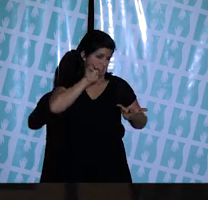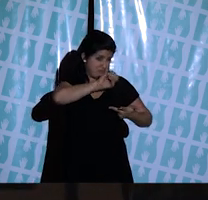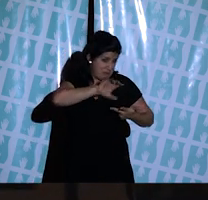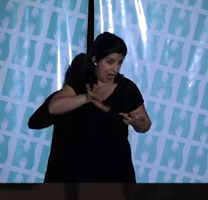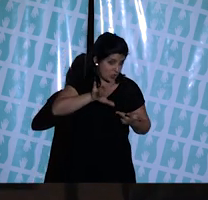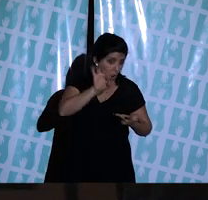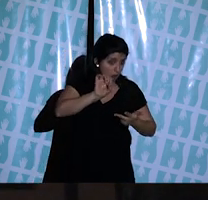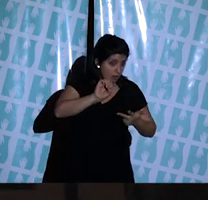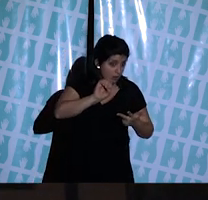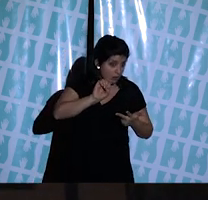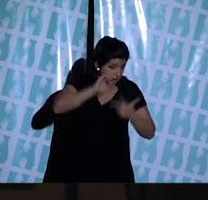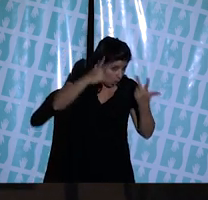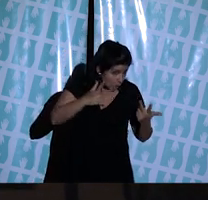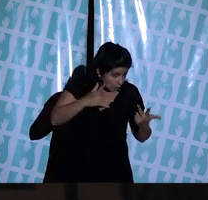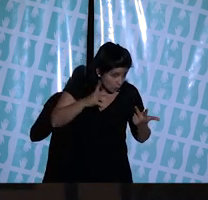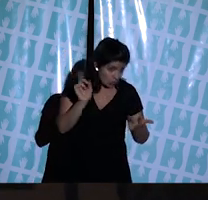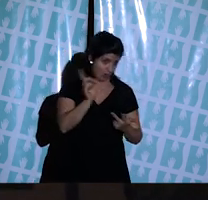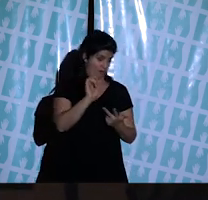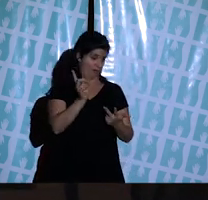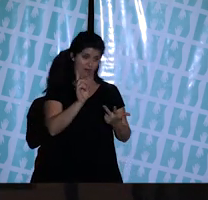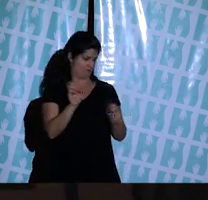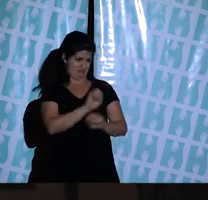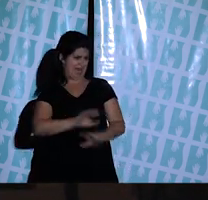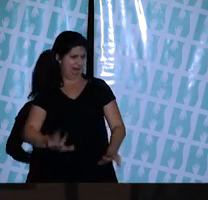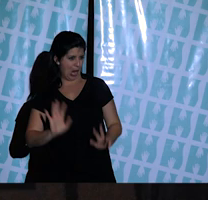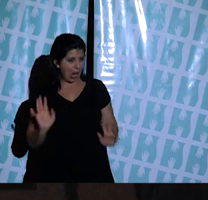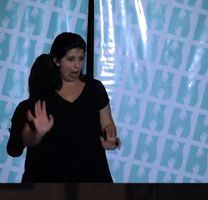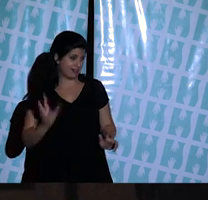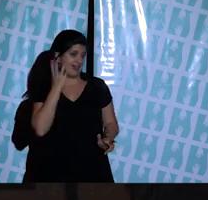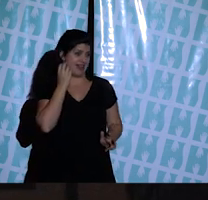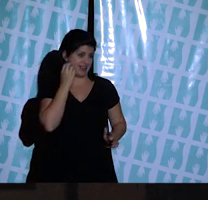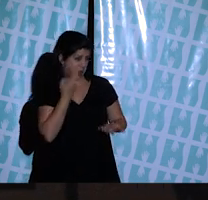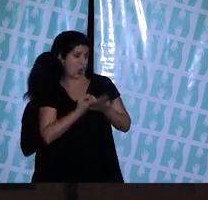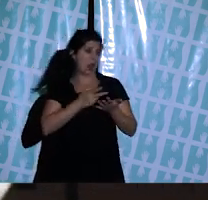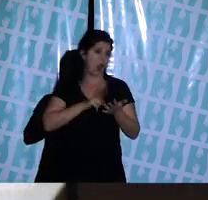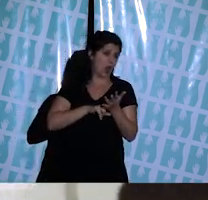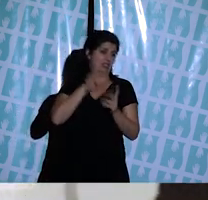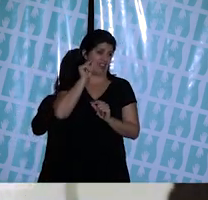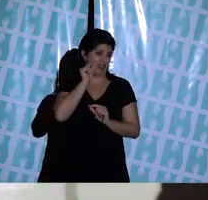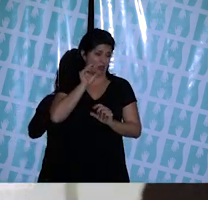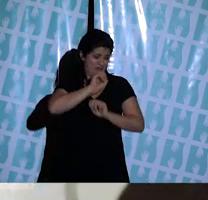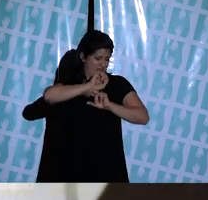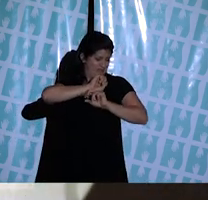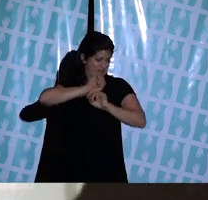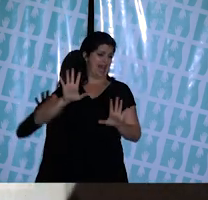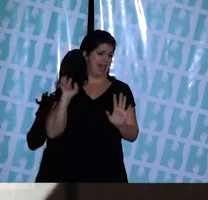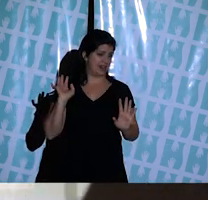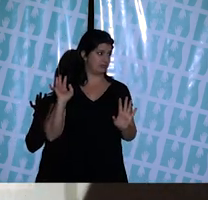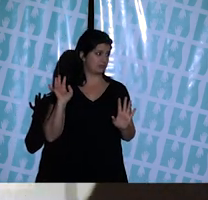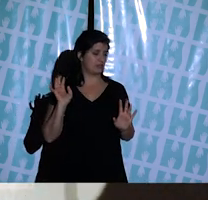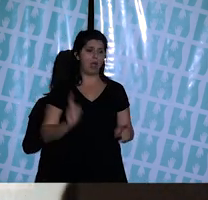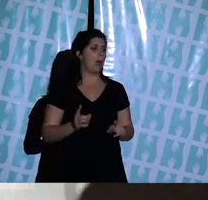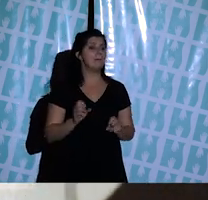¿O mejora el dolor? Mejora. No, te rascaste, vuelve a... Bueno, lo